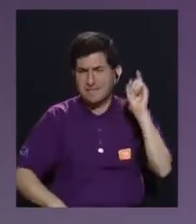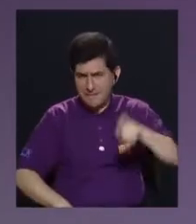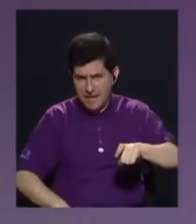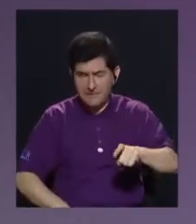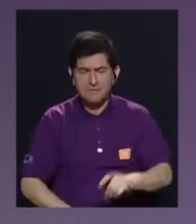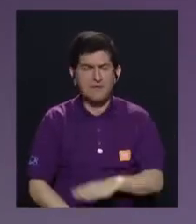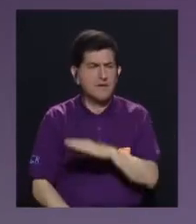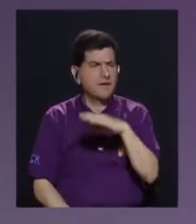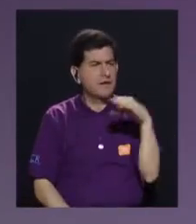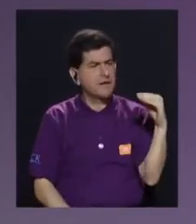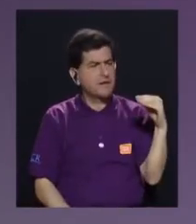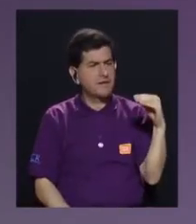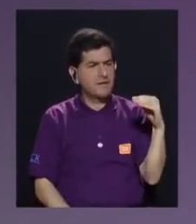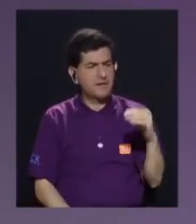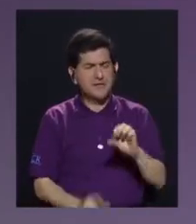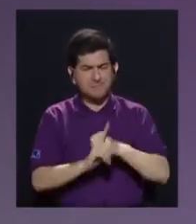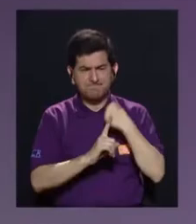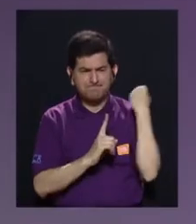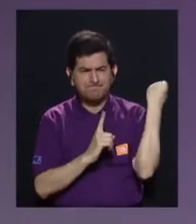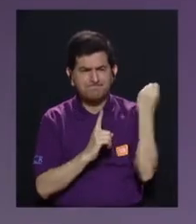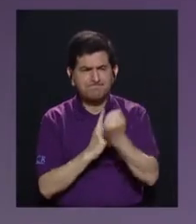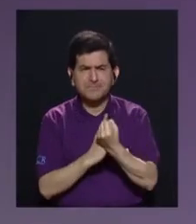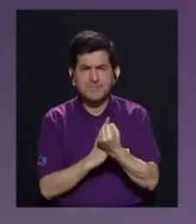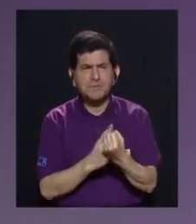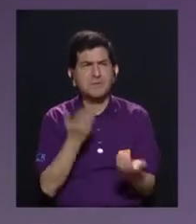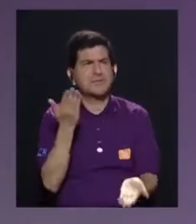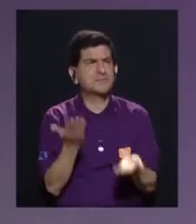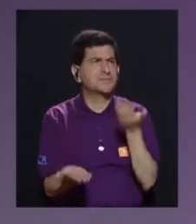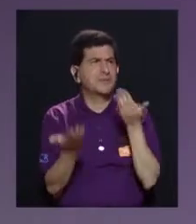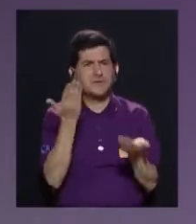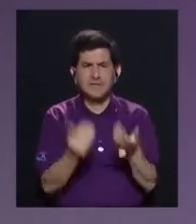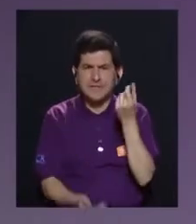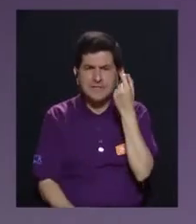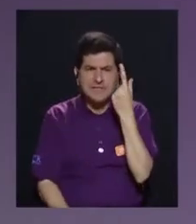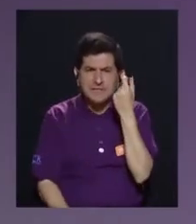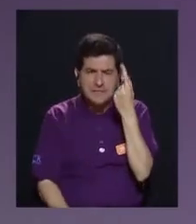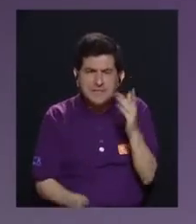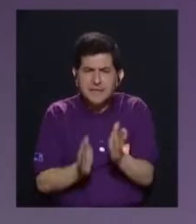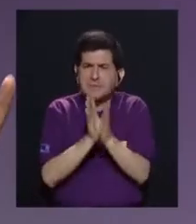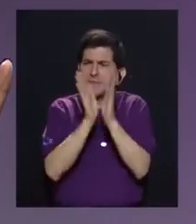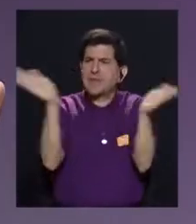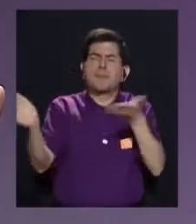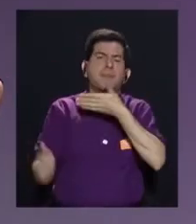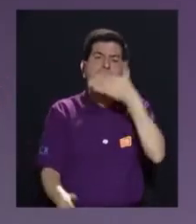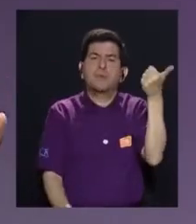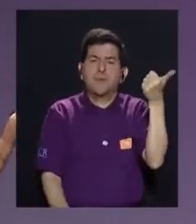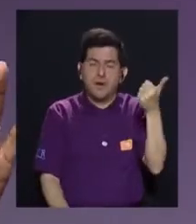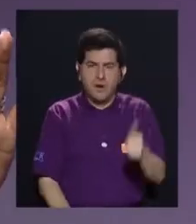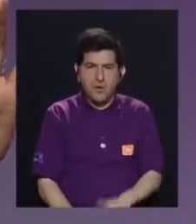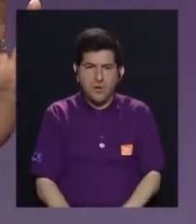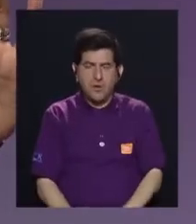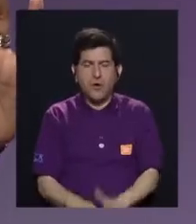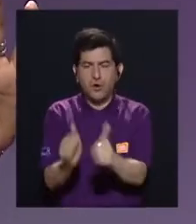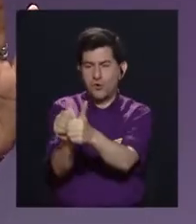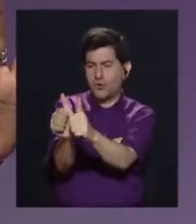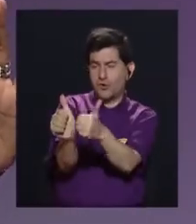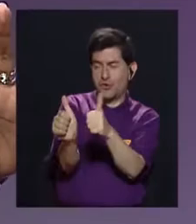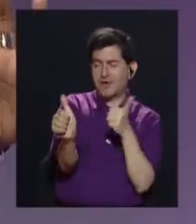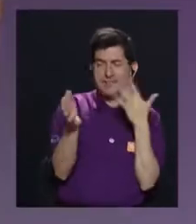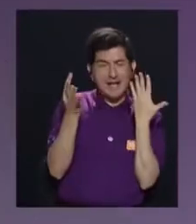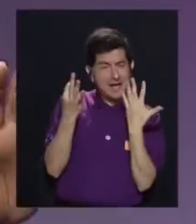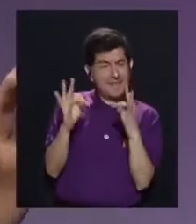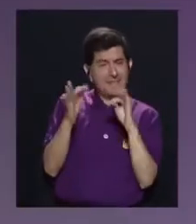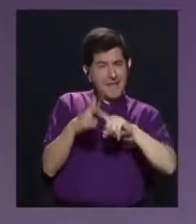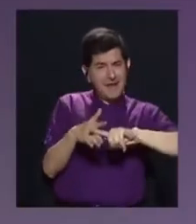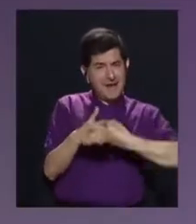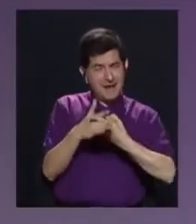una una situación digamos un entendimiento general que es mejor que se retrasen hasta donde se pueda